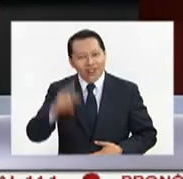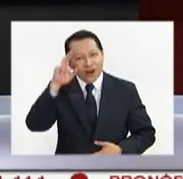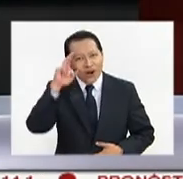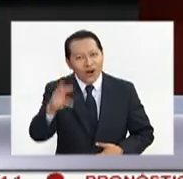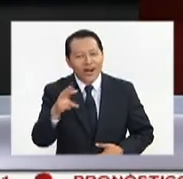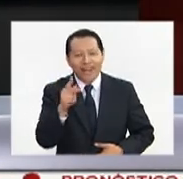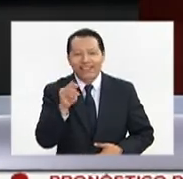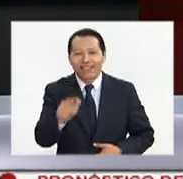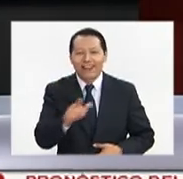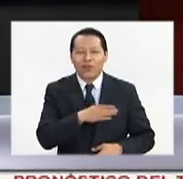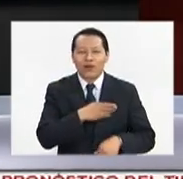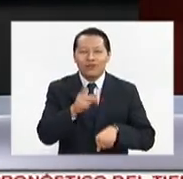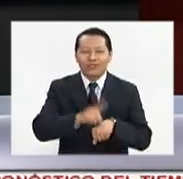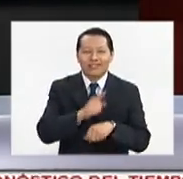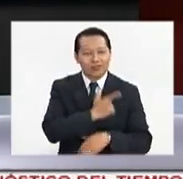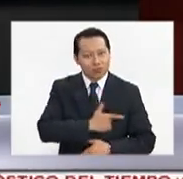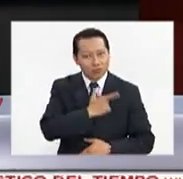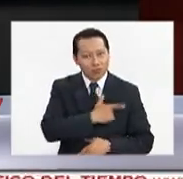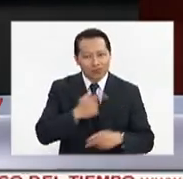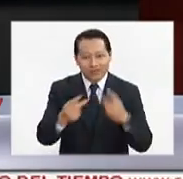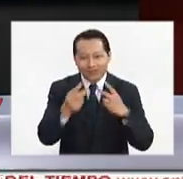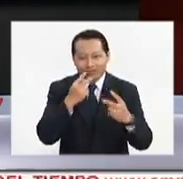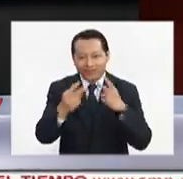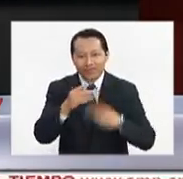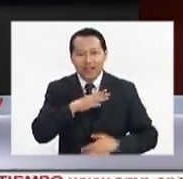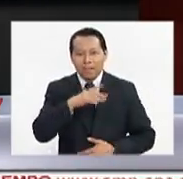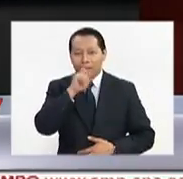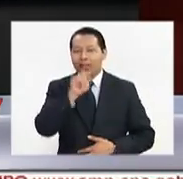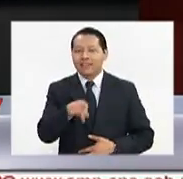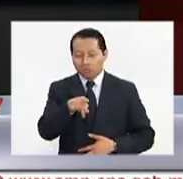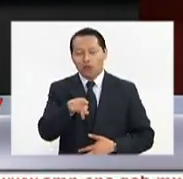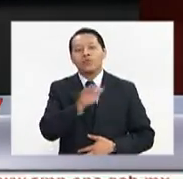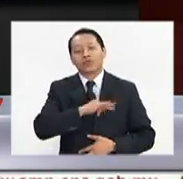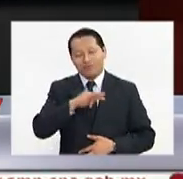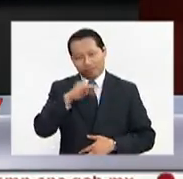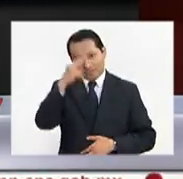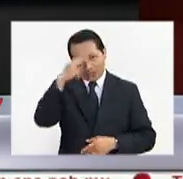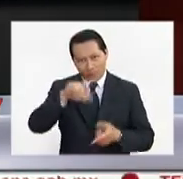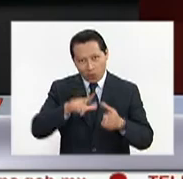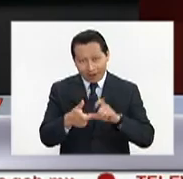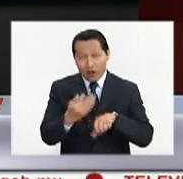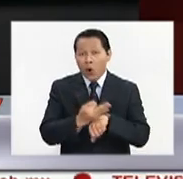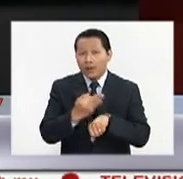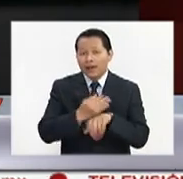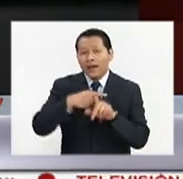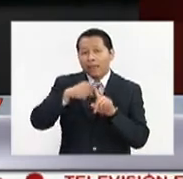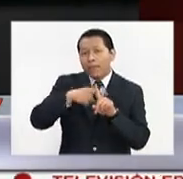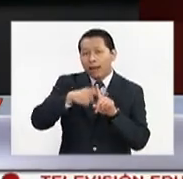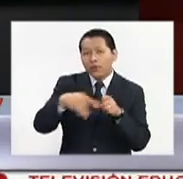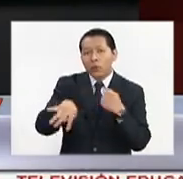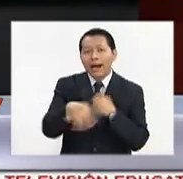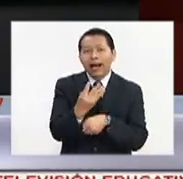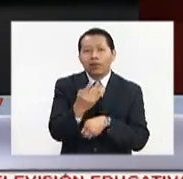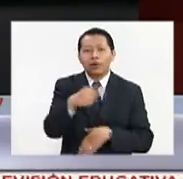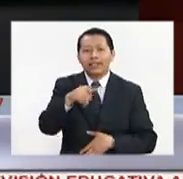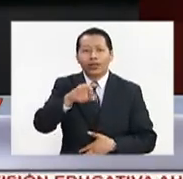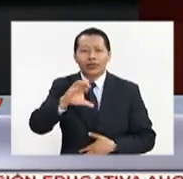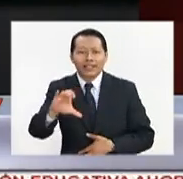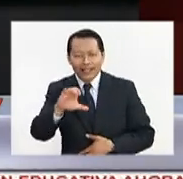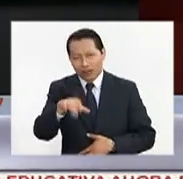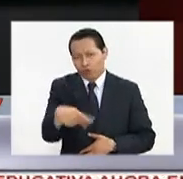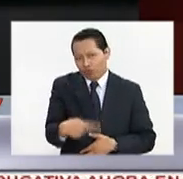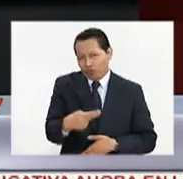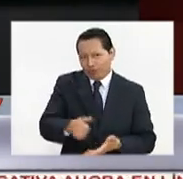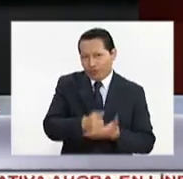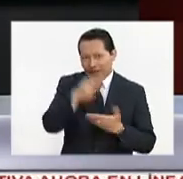Hola, ¿qué tal? Muy buenos días. Qué gusto que nos acompañen en una edición más de México al Día. En este momento la temperatura 14 grados centígrados en la